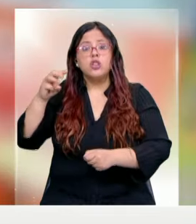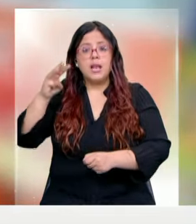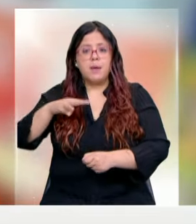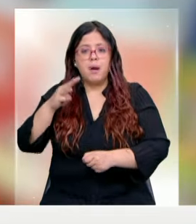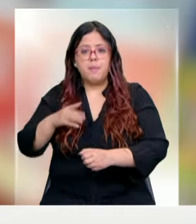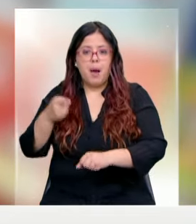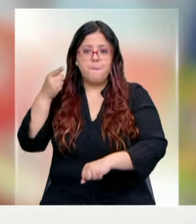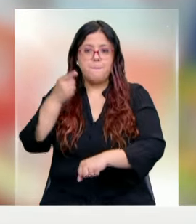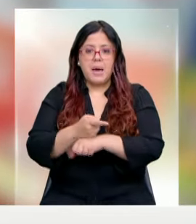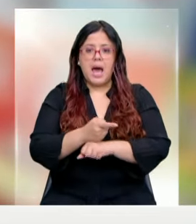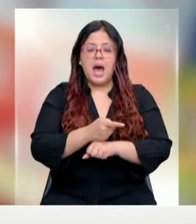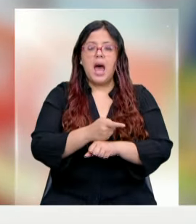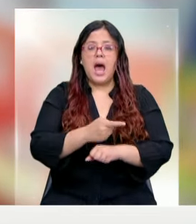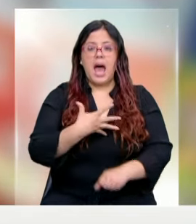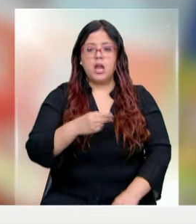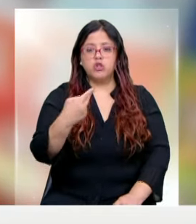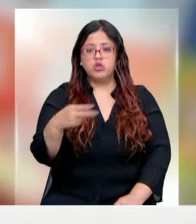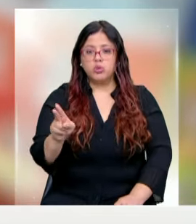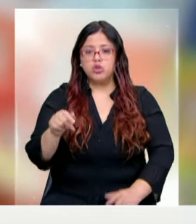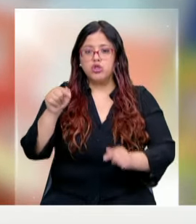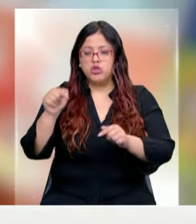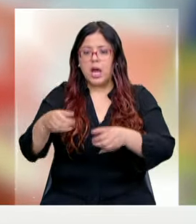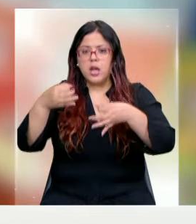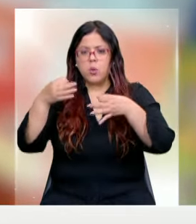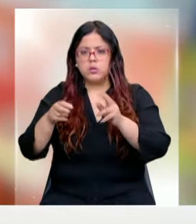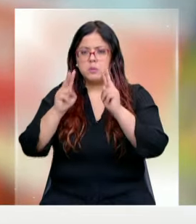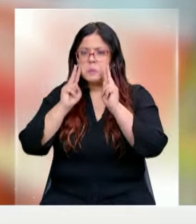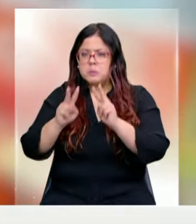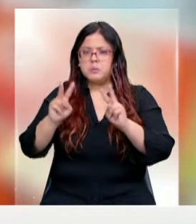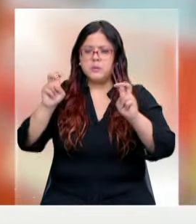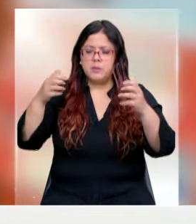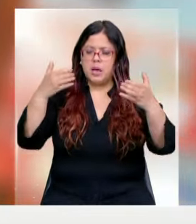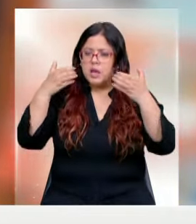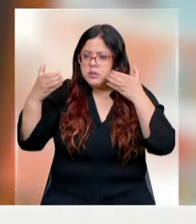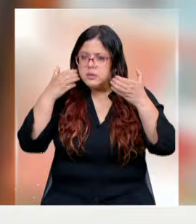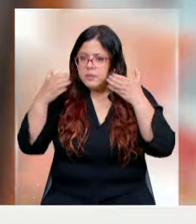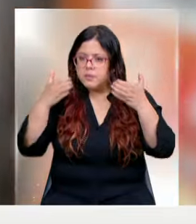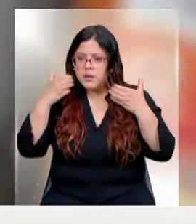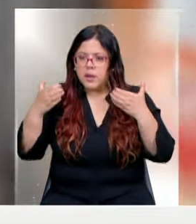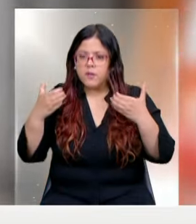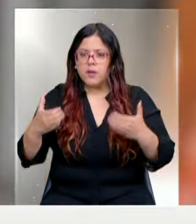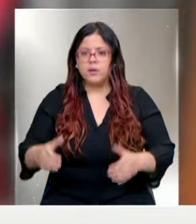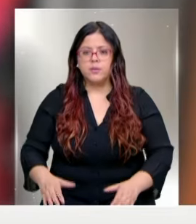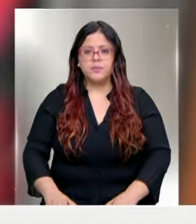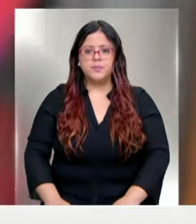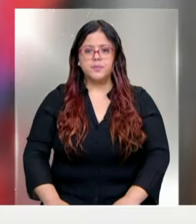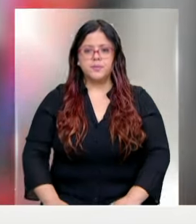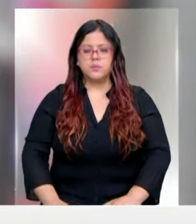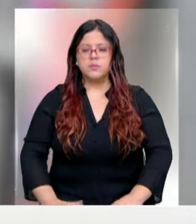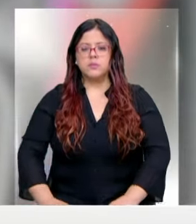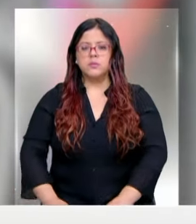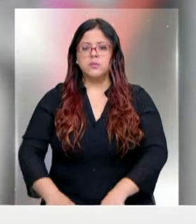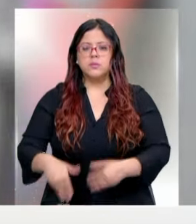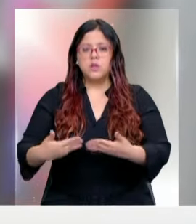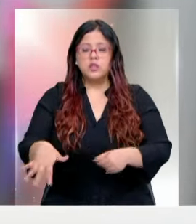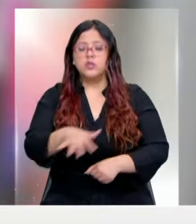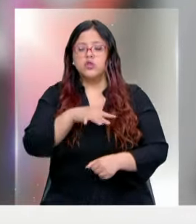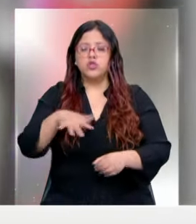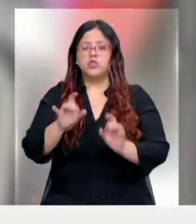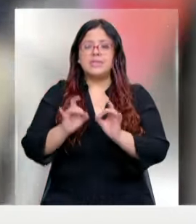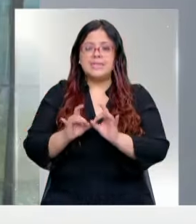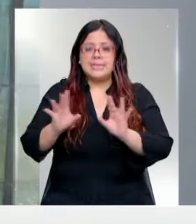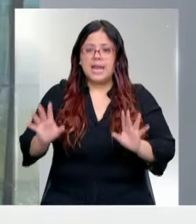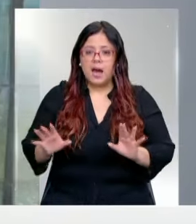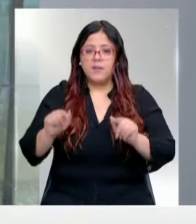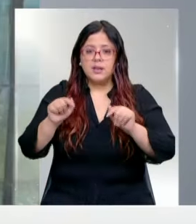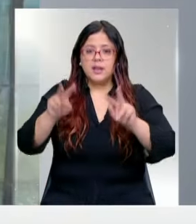banda a su propio hijo, un hecho que quedó establecido en los llamados telefónicos. Estamos en presencia de hechos especialmente graves y que el